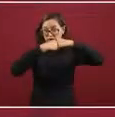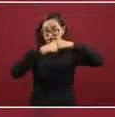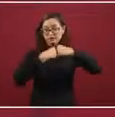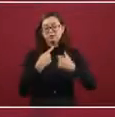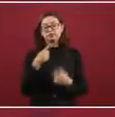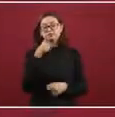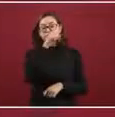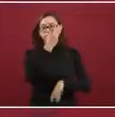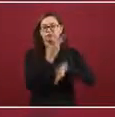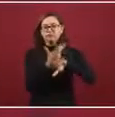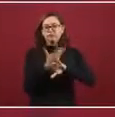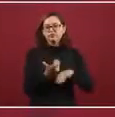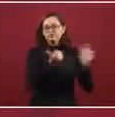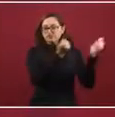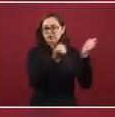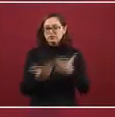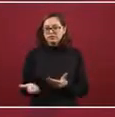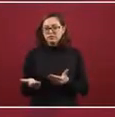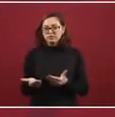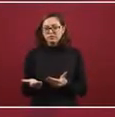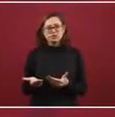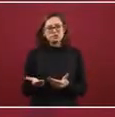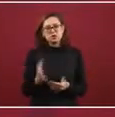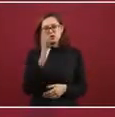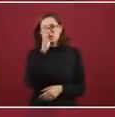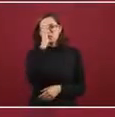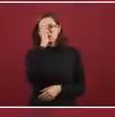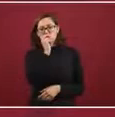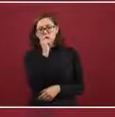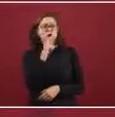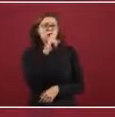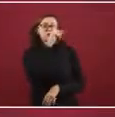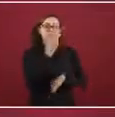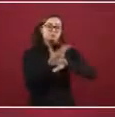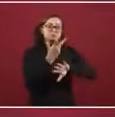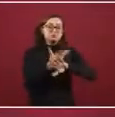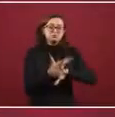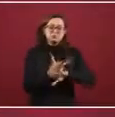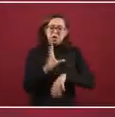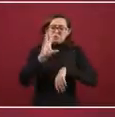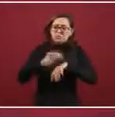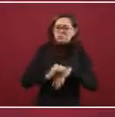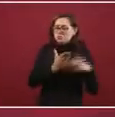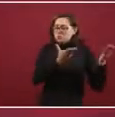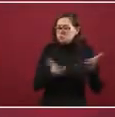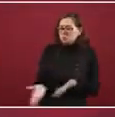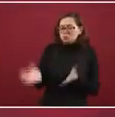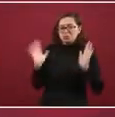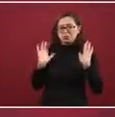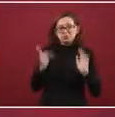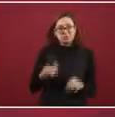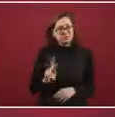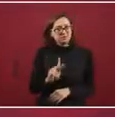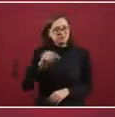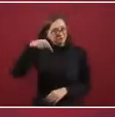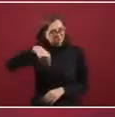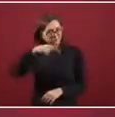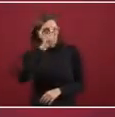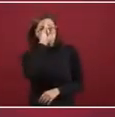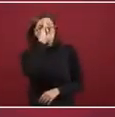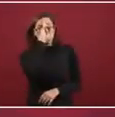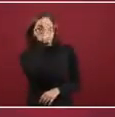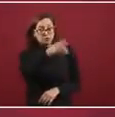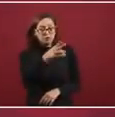armas de Estados Unidos a México, en México es ilegal, en Estados Unidos no lo es, pero en México sí. Y